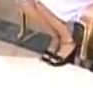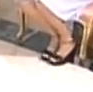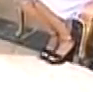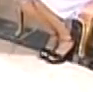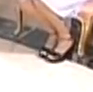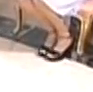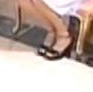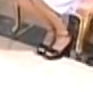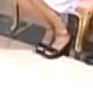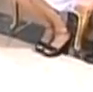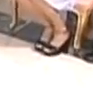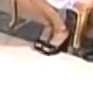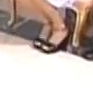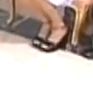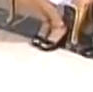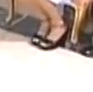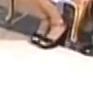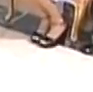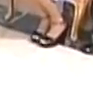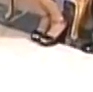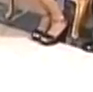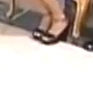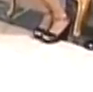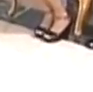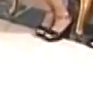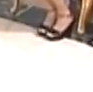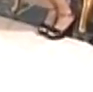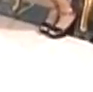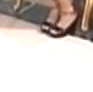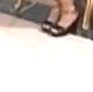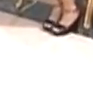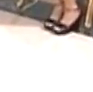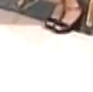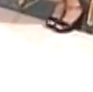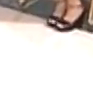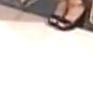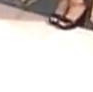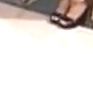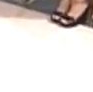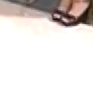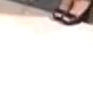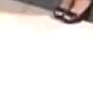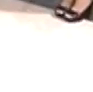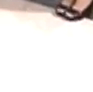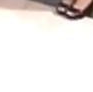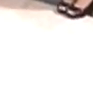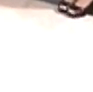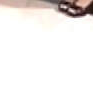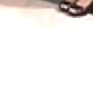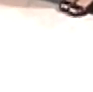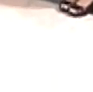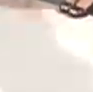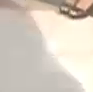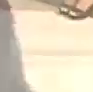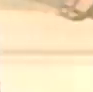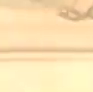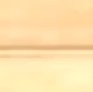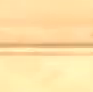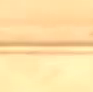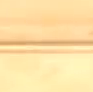es digno de recordar con inspiración divina y bendición sin igual. En la